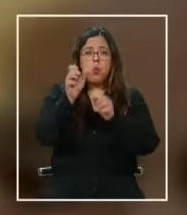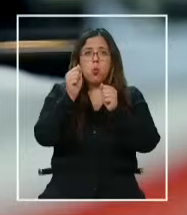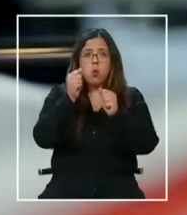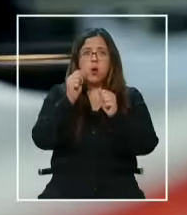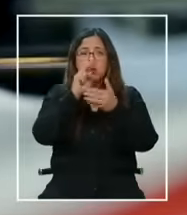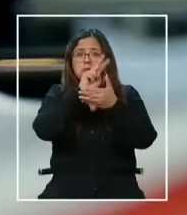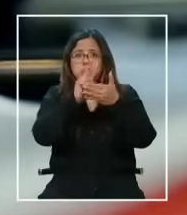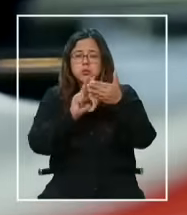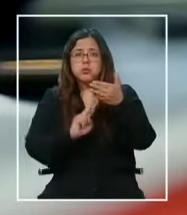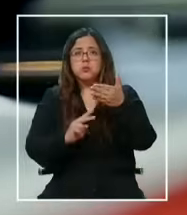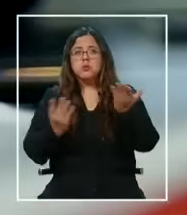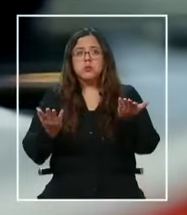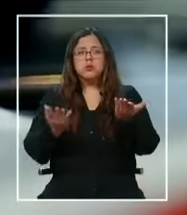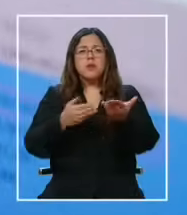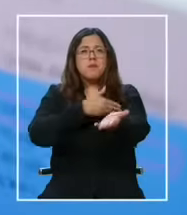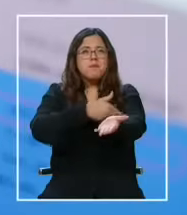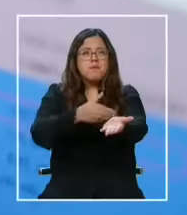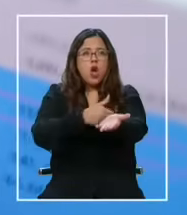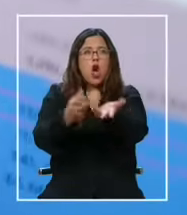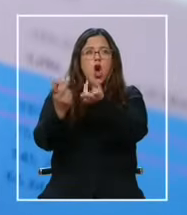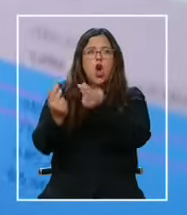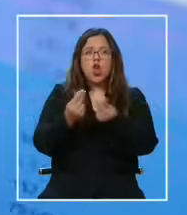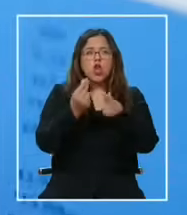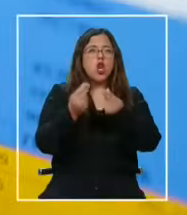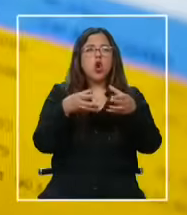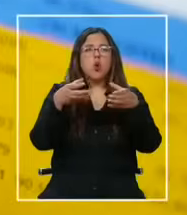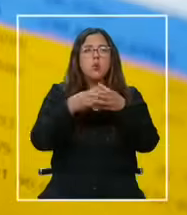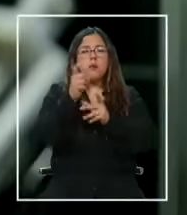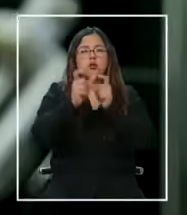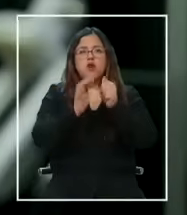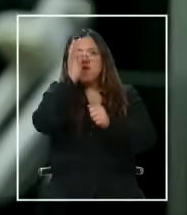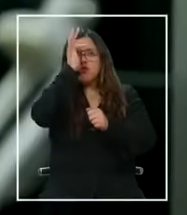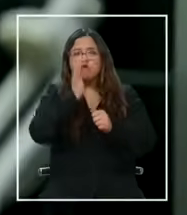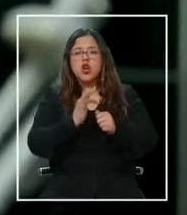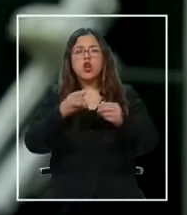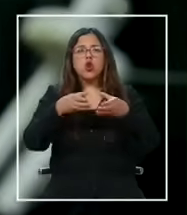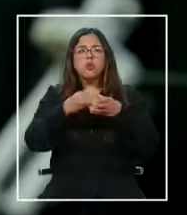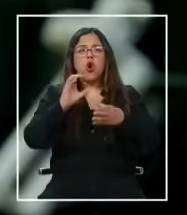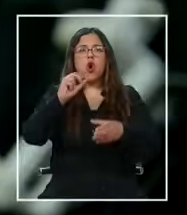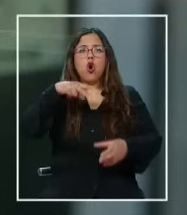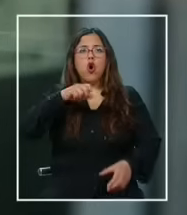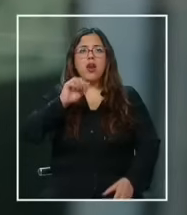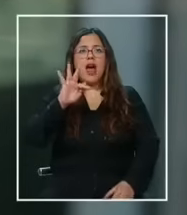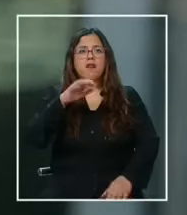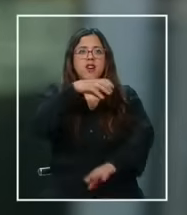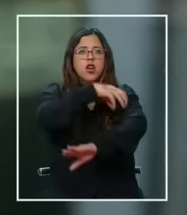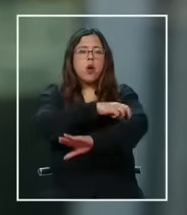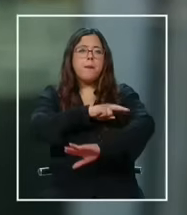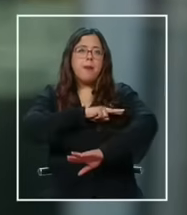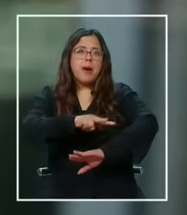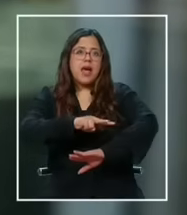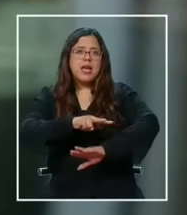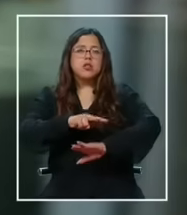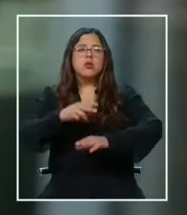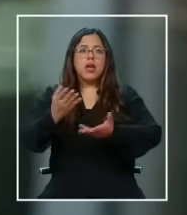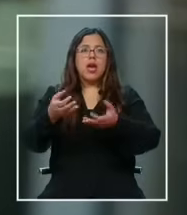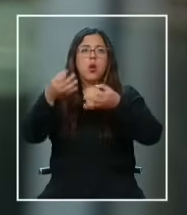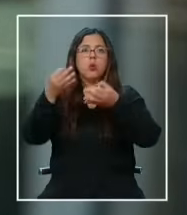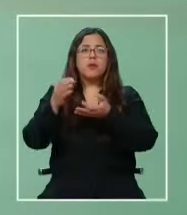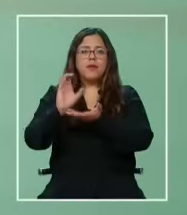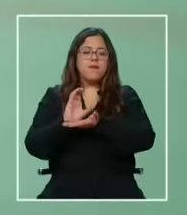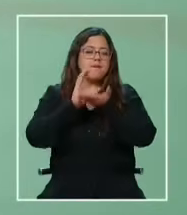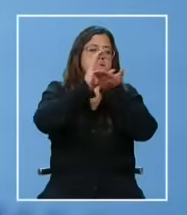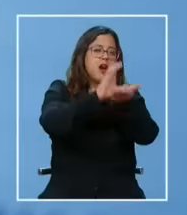acceder se trata de los millonarios montos de dinero que un grupo de funcionarios de conaf Valparaíso recibió por concepto de horas